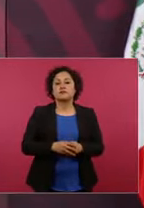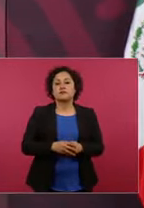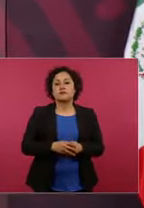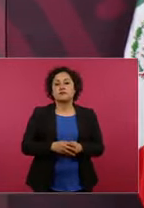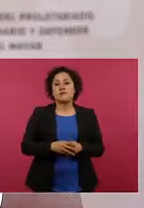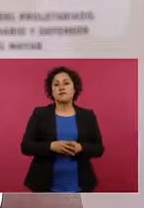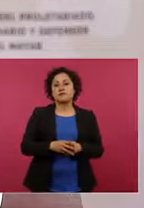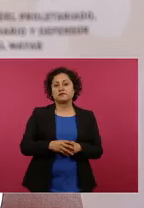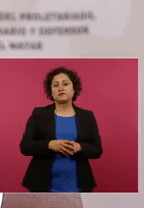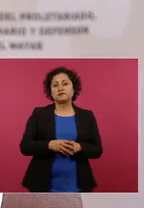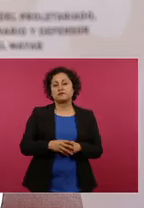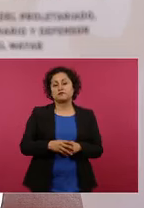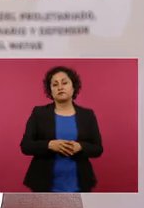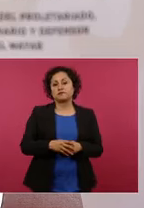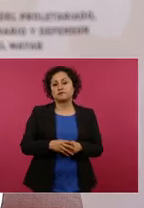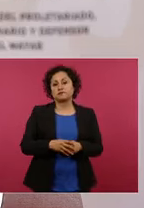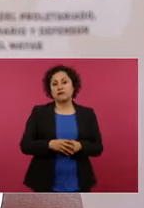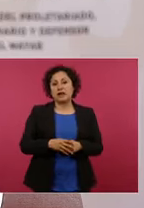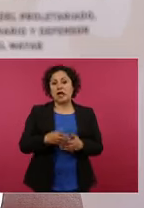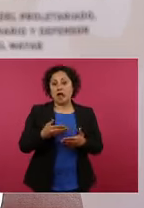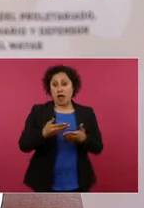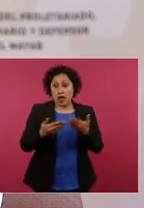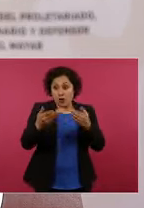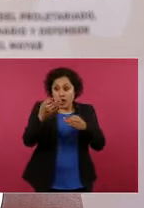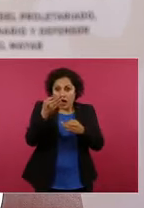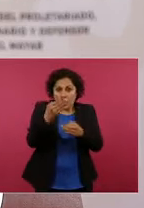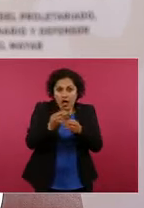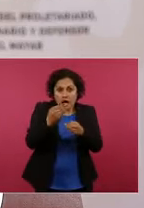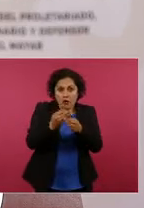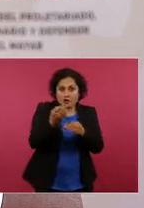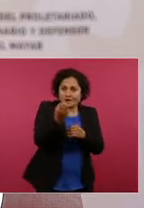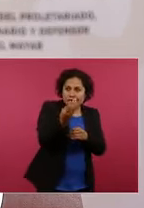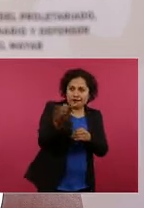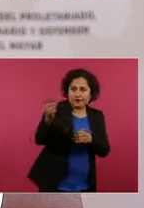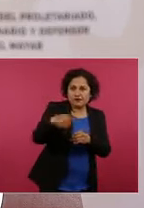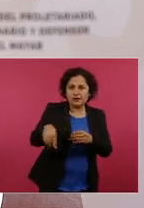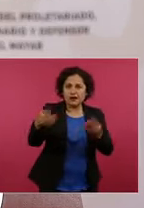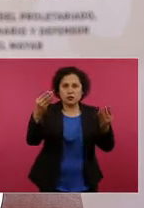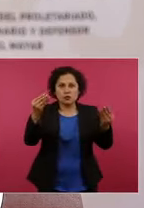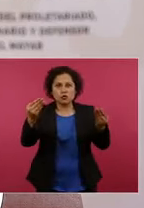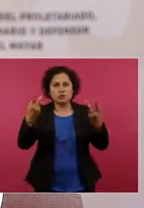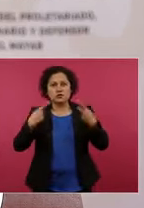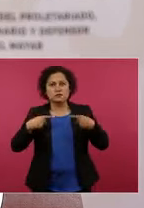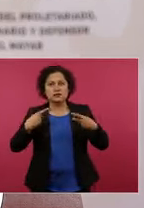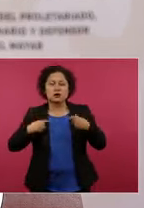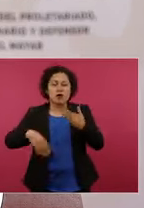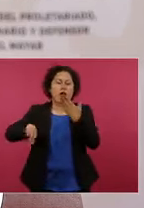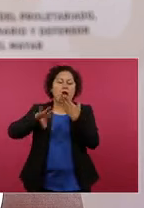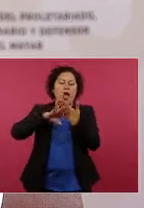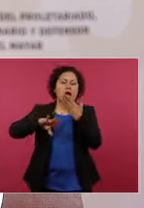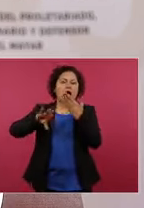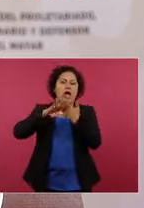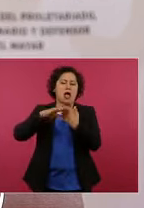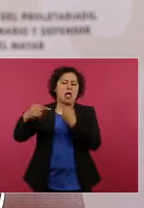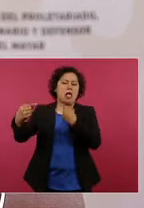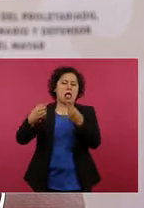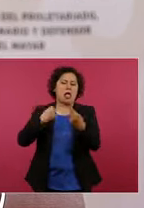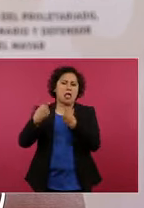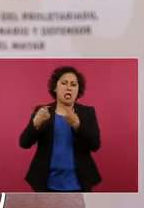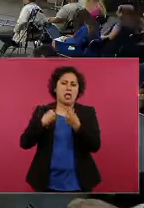con los que más ahora nos atacan, no se me olvidan sus buenos gestos.